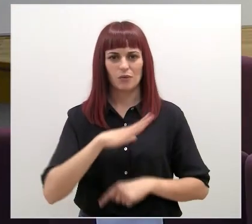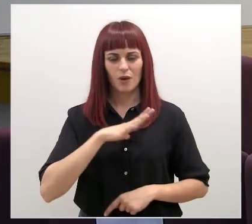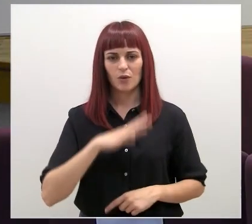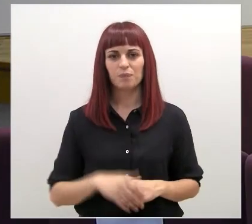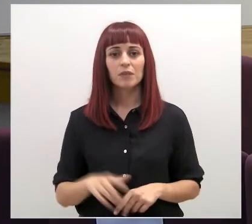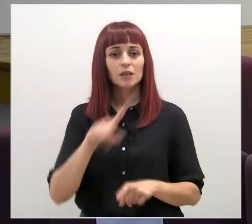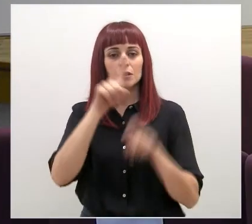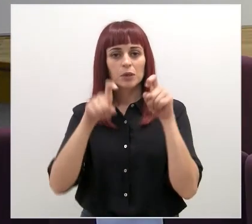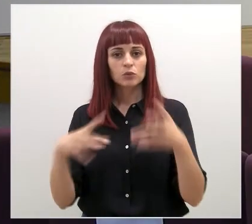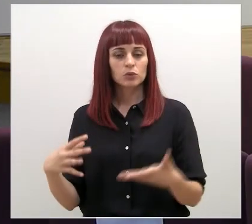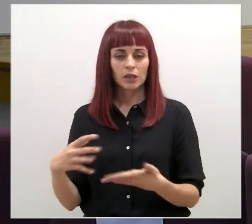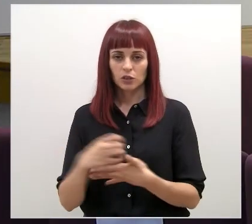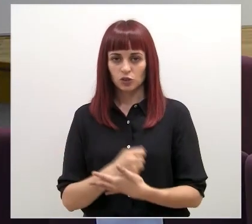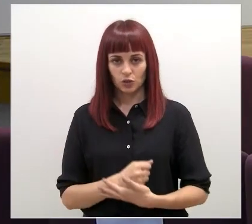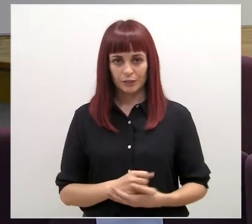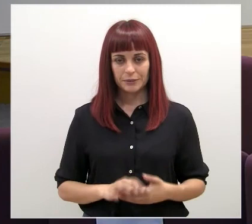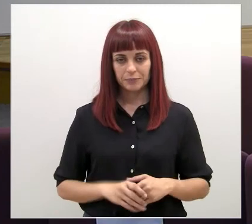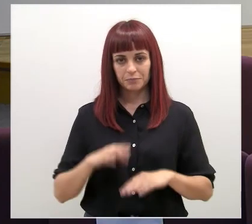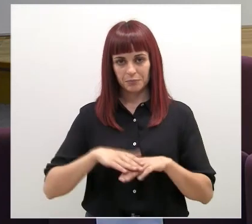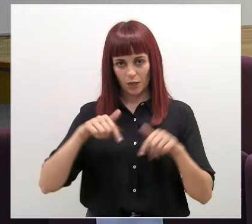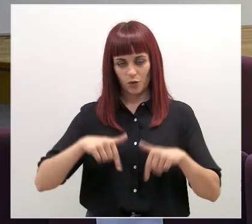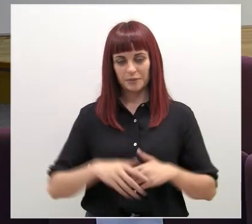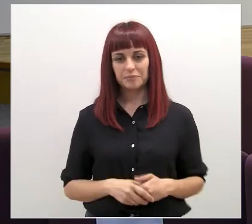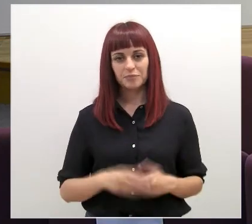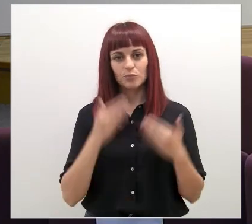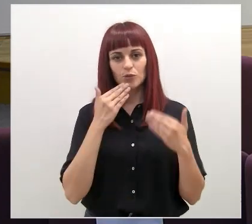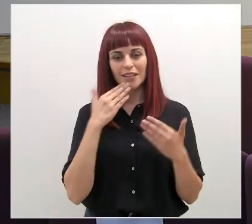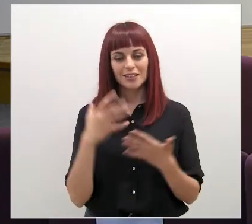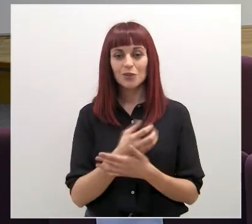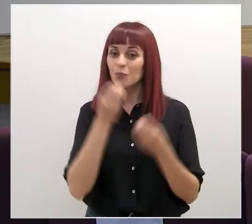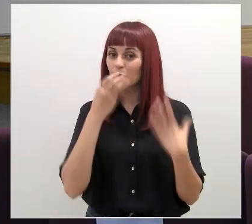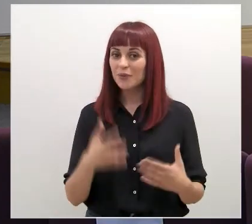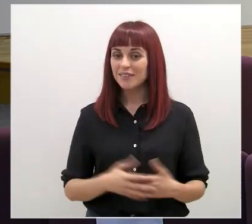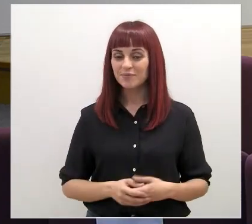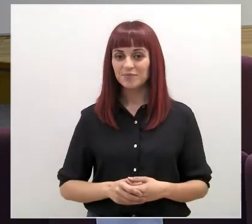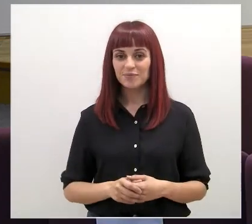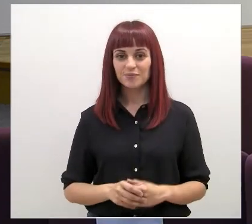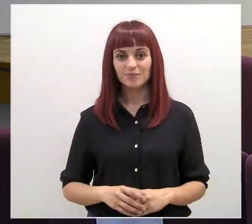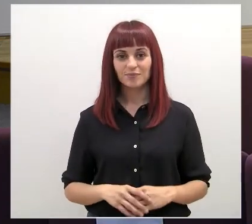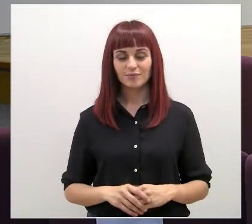estas han sido las preguntas planteadas para el día de hoy. Muchas gracias a todos. Muy bien.